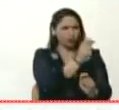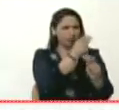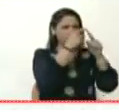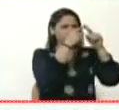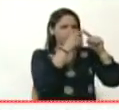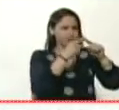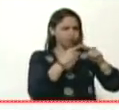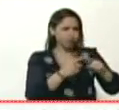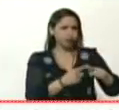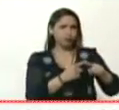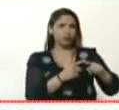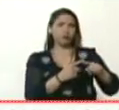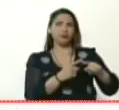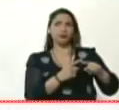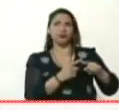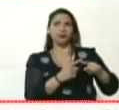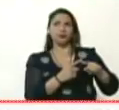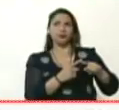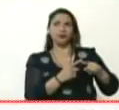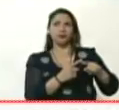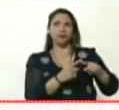resultados